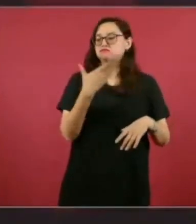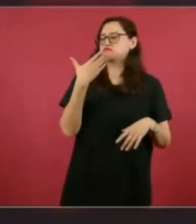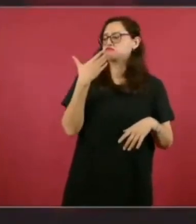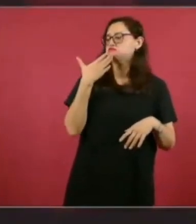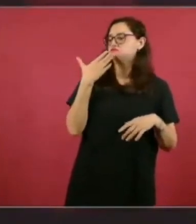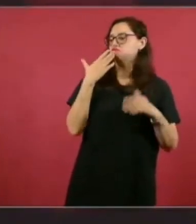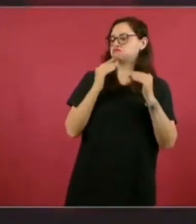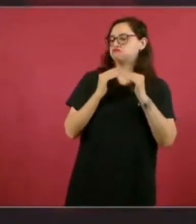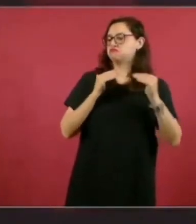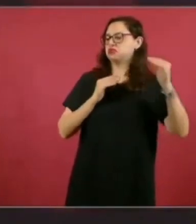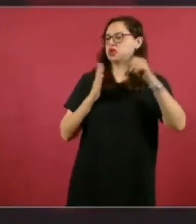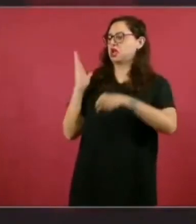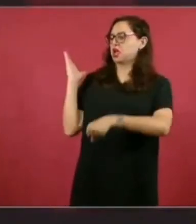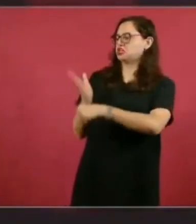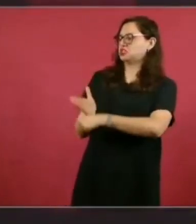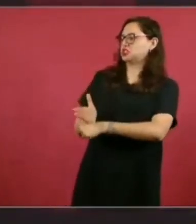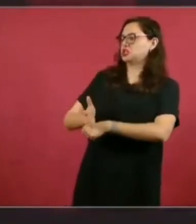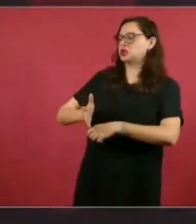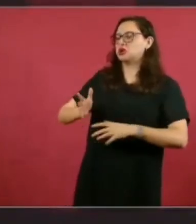pueda castigar a otro.